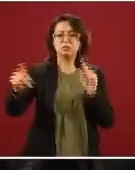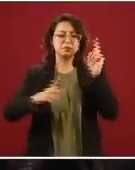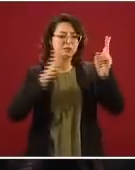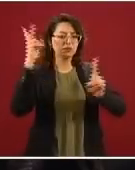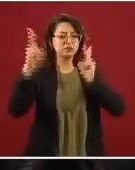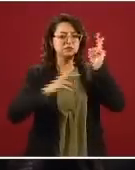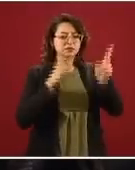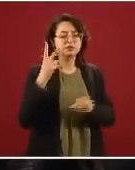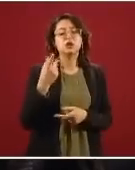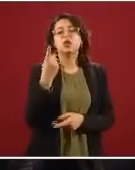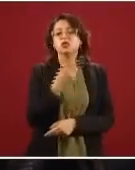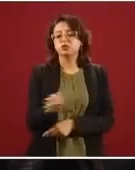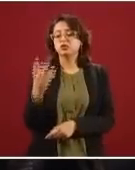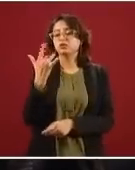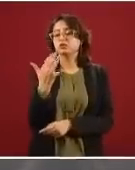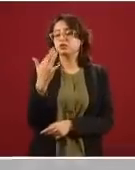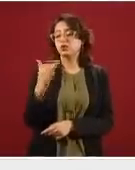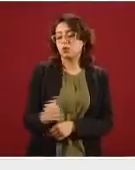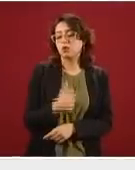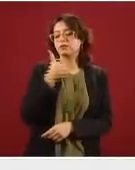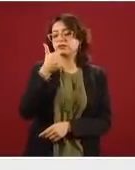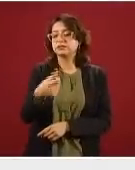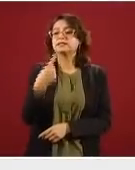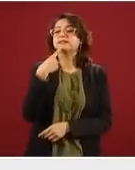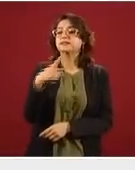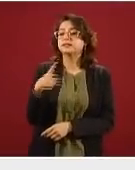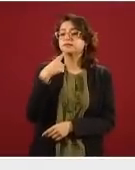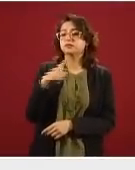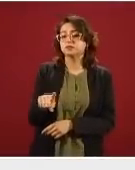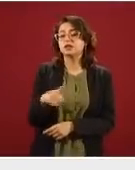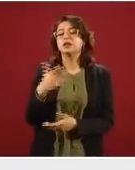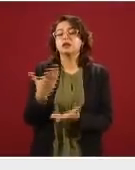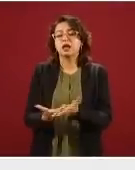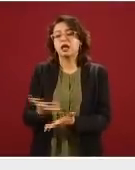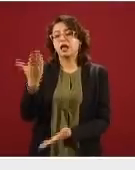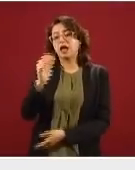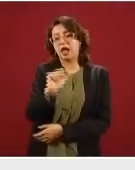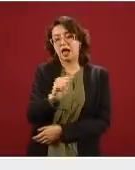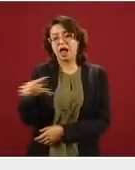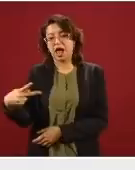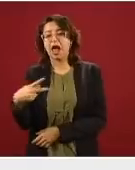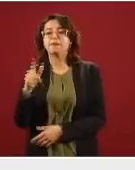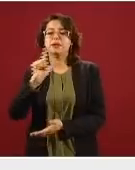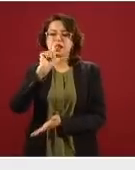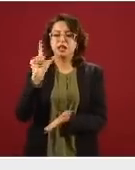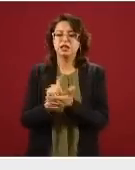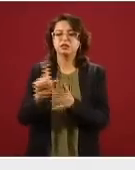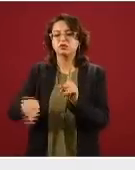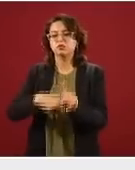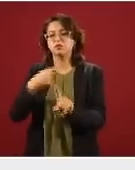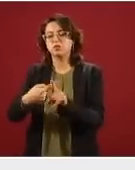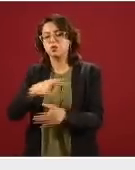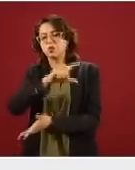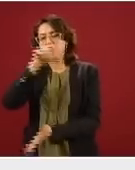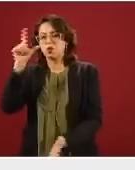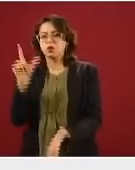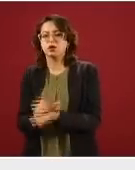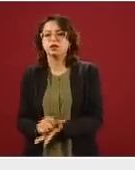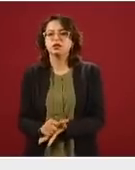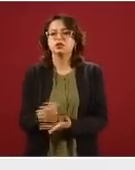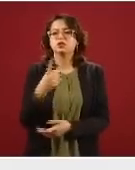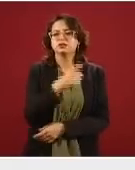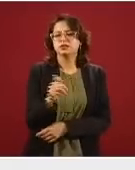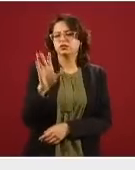256 denuncias presentadas por la app de Litro por Litro por varios consumidores. Realizamos 179